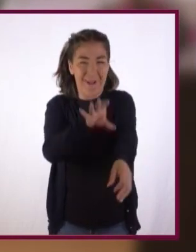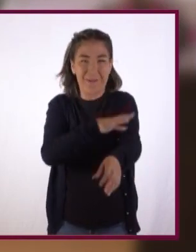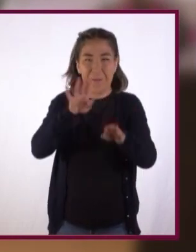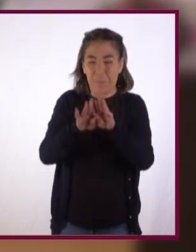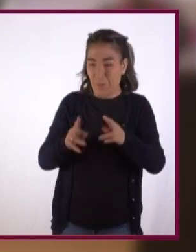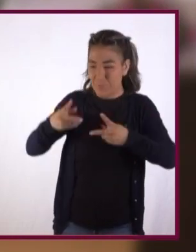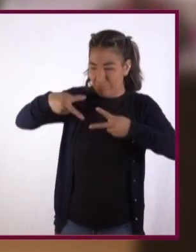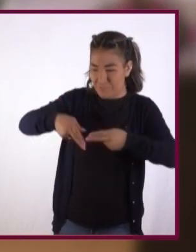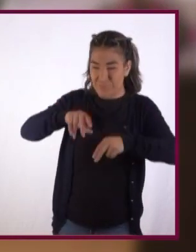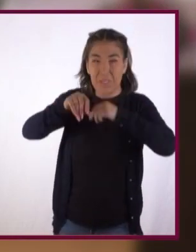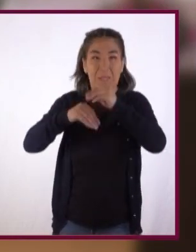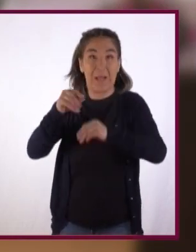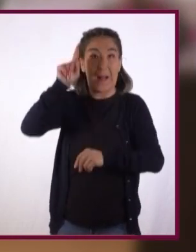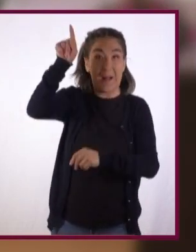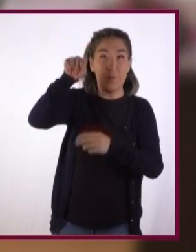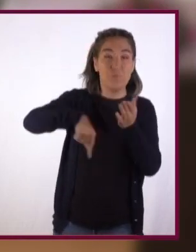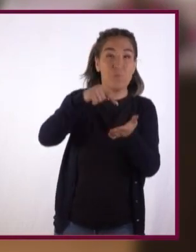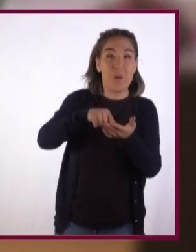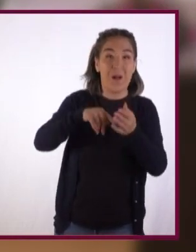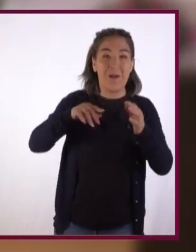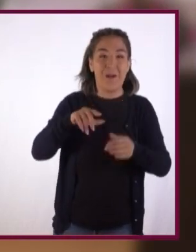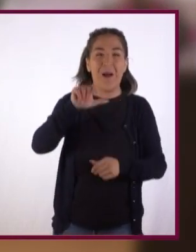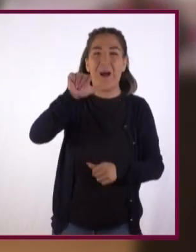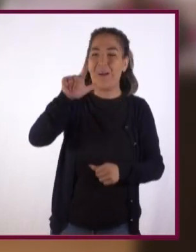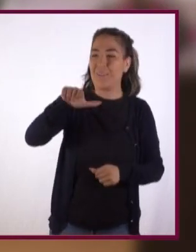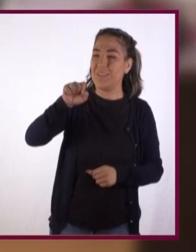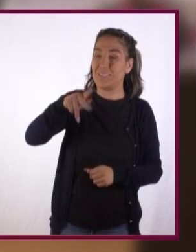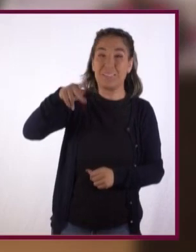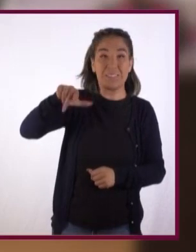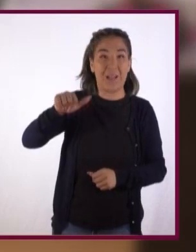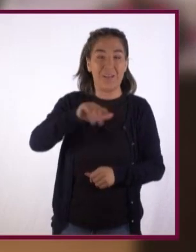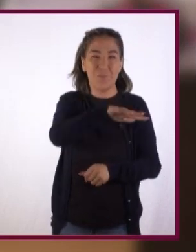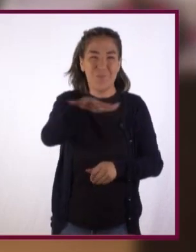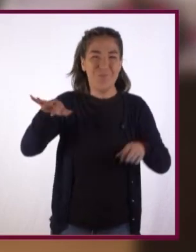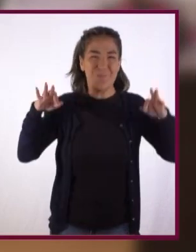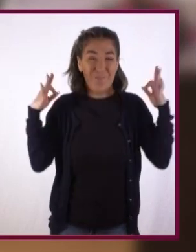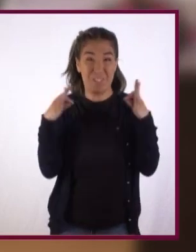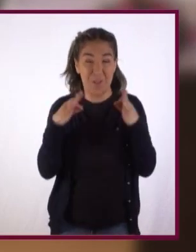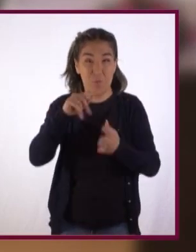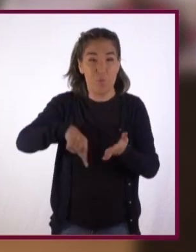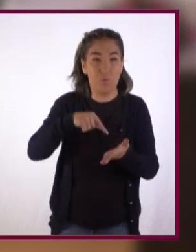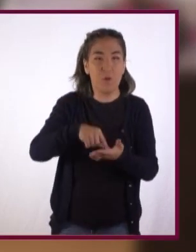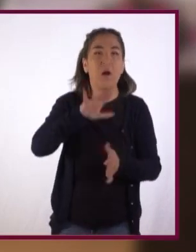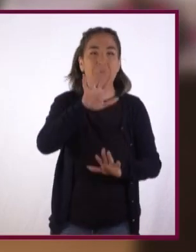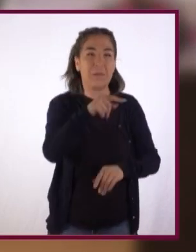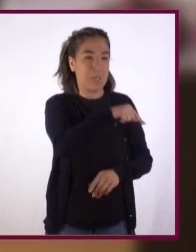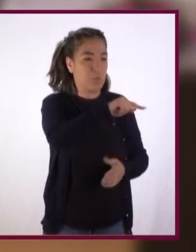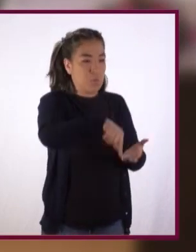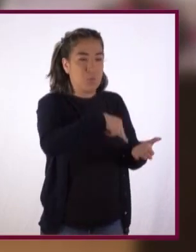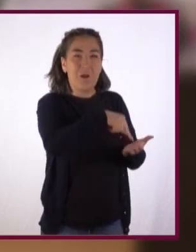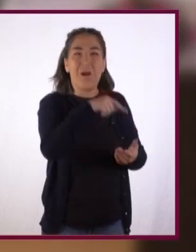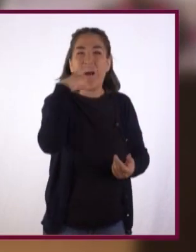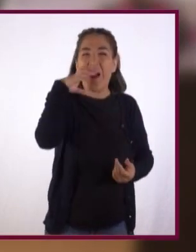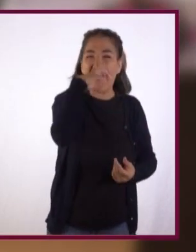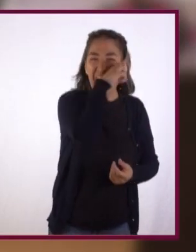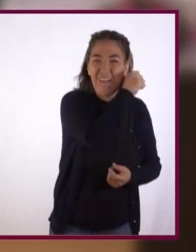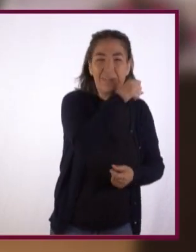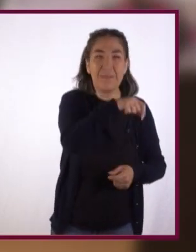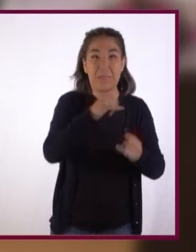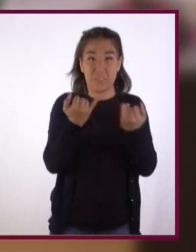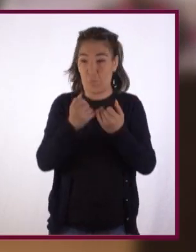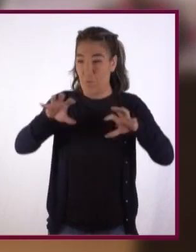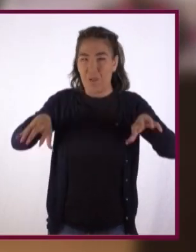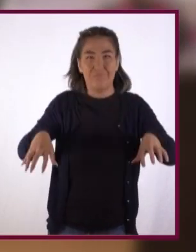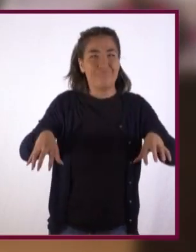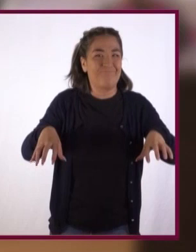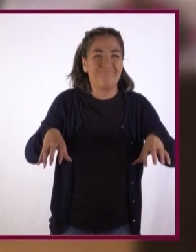para trabajar en Alaska que diseñar una instalación eléctrica para trabajar en una zona desértica. ¿Y